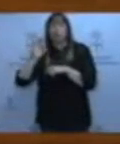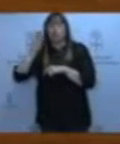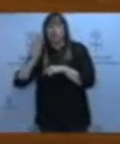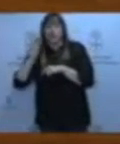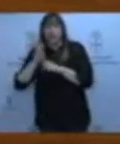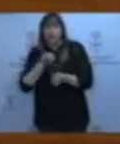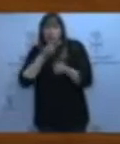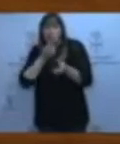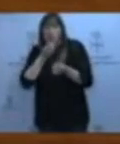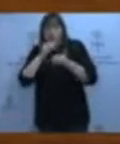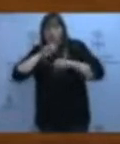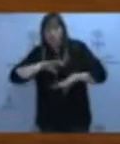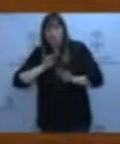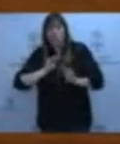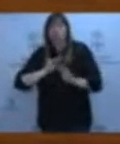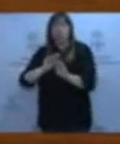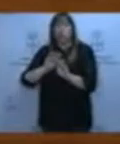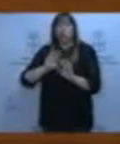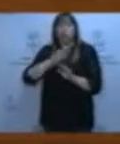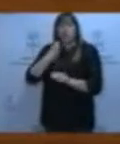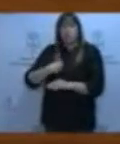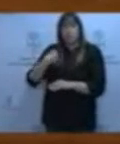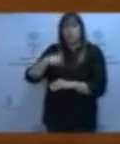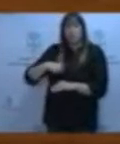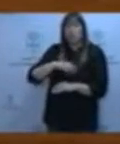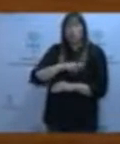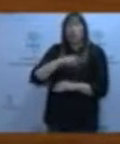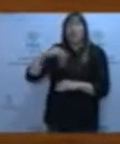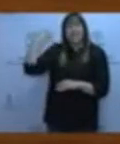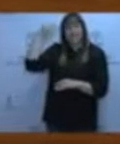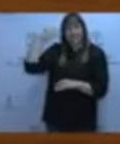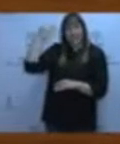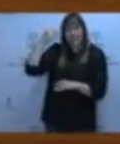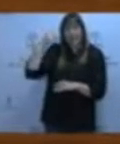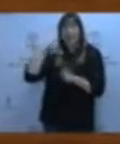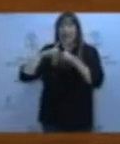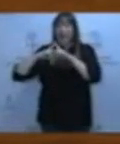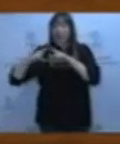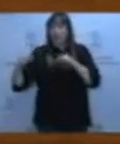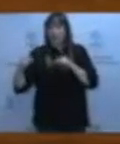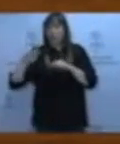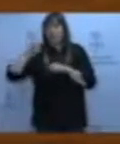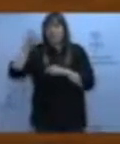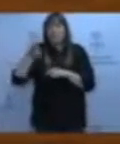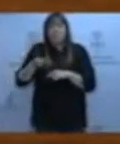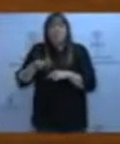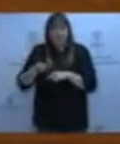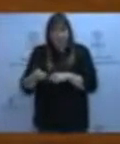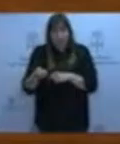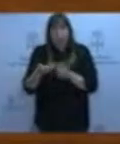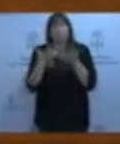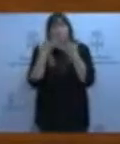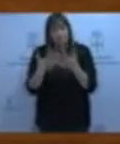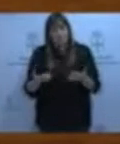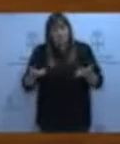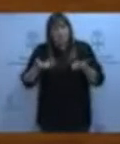por tanto, Israel y Asturias, y la figura de Moisés y la de Pelayo. Una suerte de halo mitificador que la monarquía